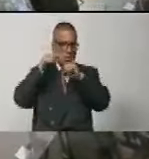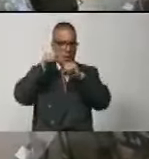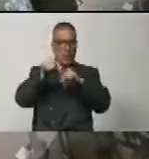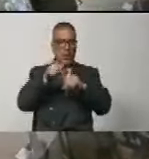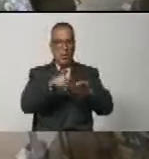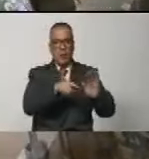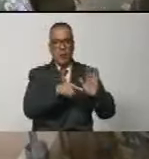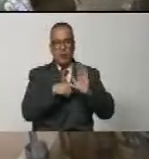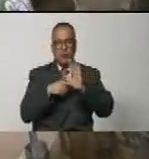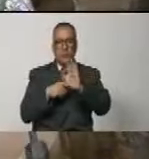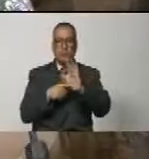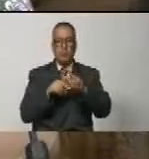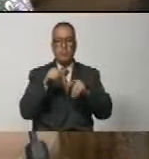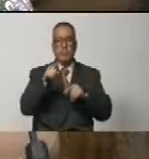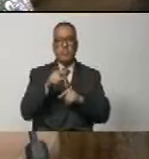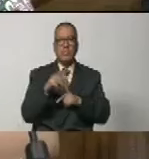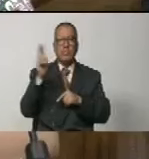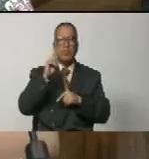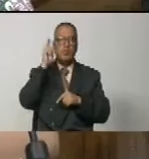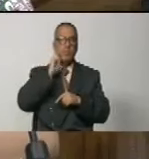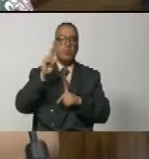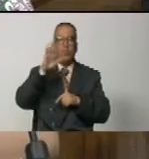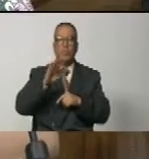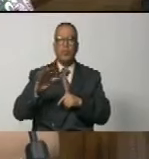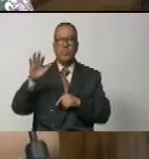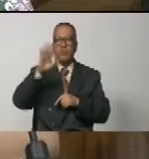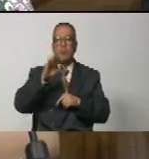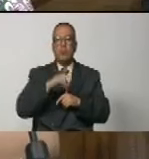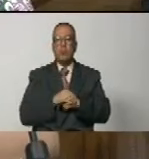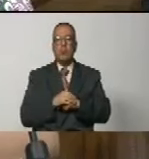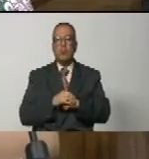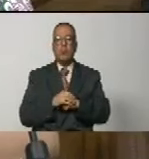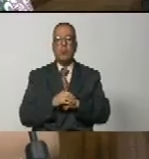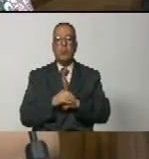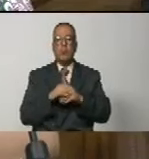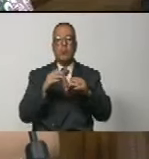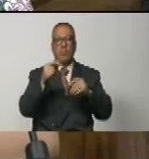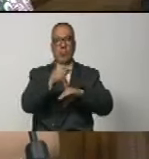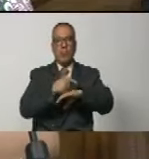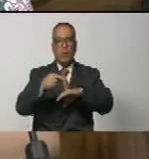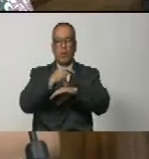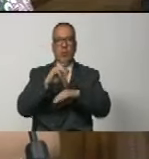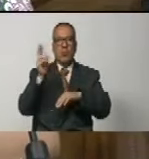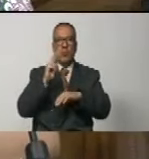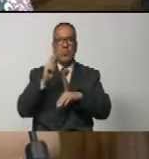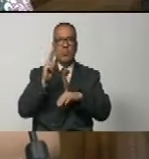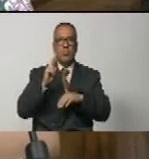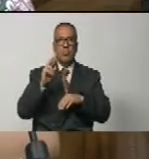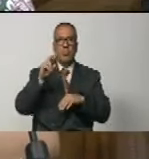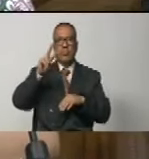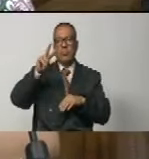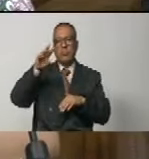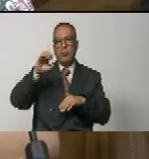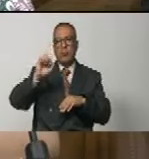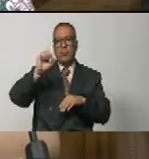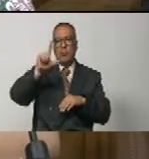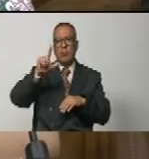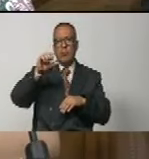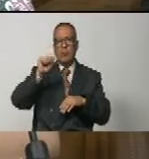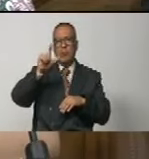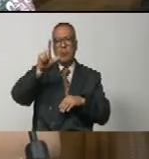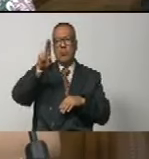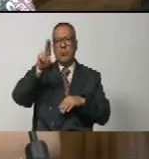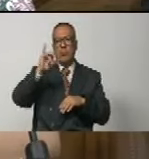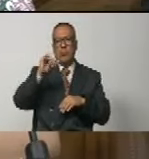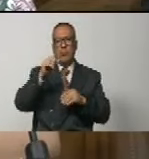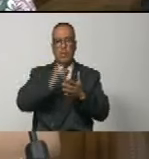extraordinario y plenipotenciario de la República Bolivariana de Venezuela ante el Gobierno de la República de Belarus, de acuerdo a lo consagrado